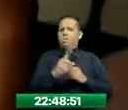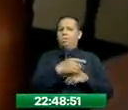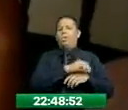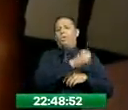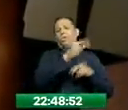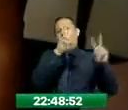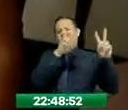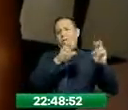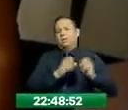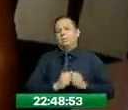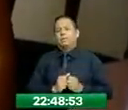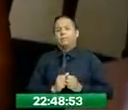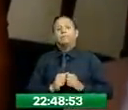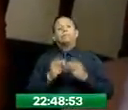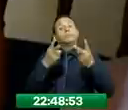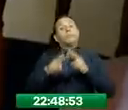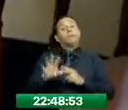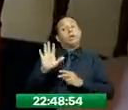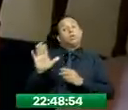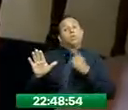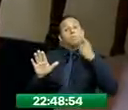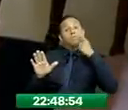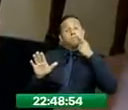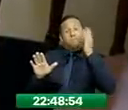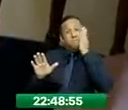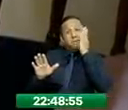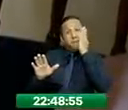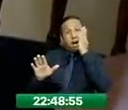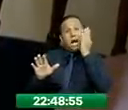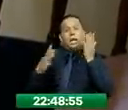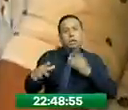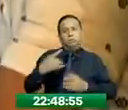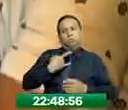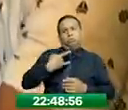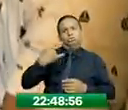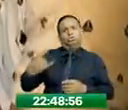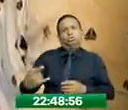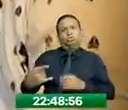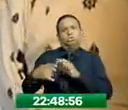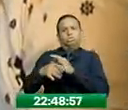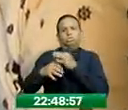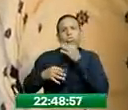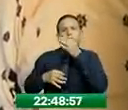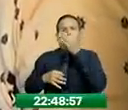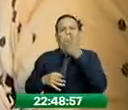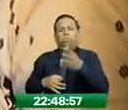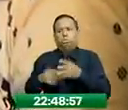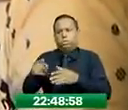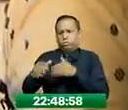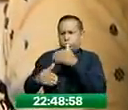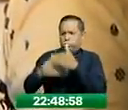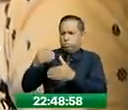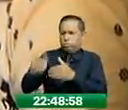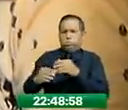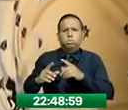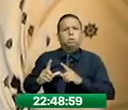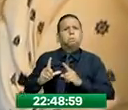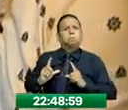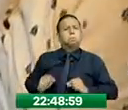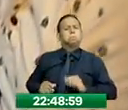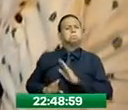por otro lado su madre sí dio positivo para kobe 19 pero se recuperó pese a sus enfermedades preexistentes